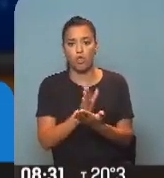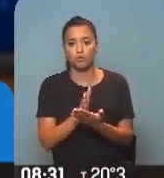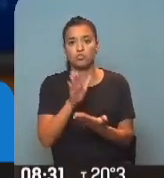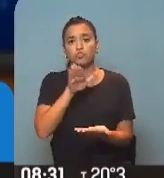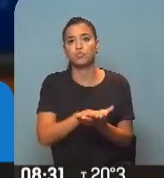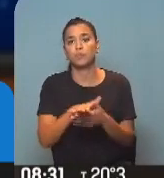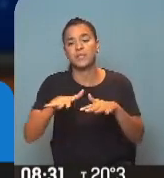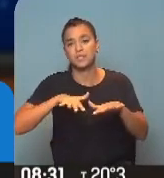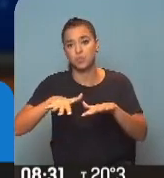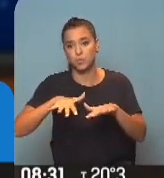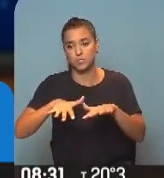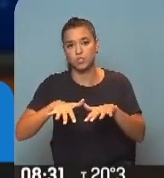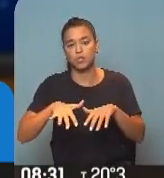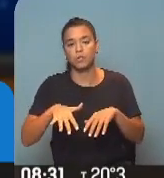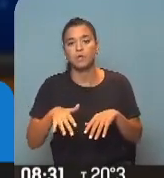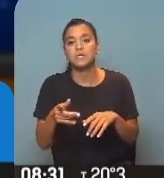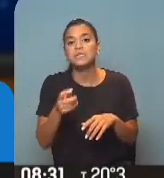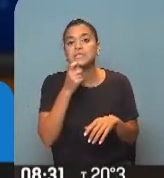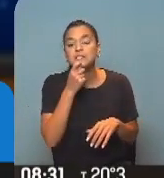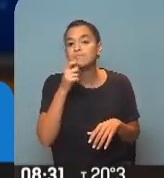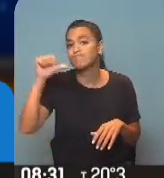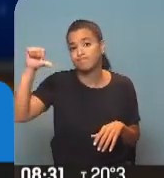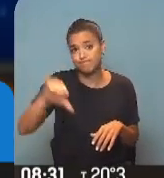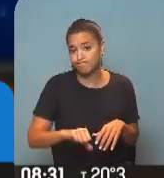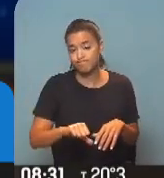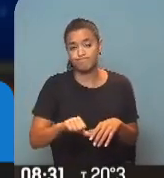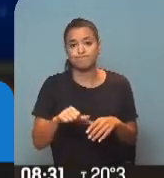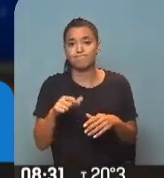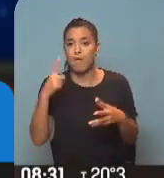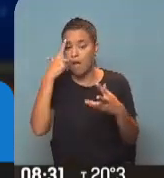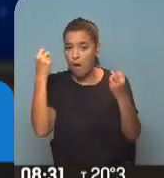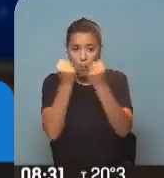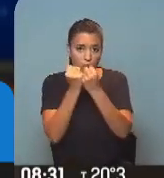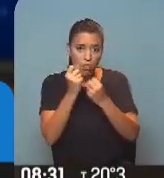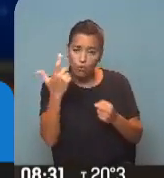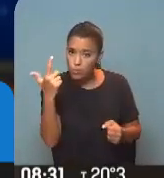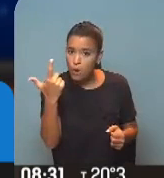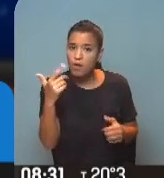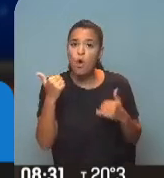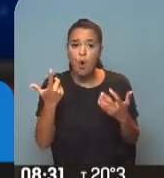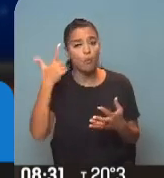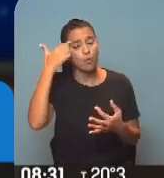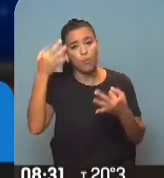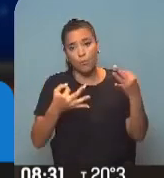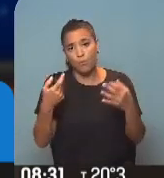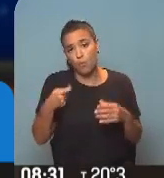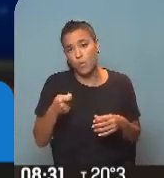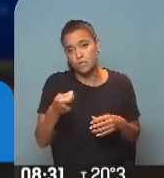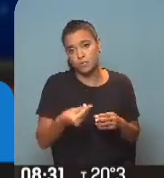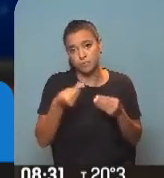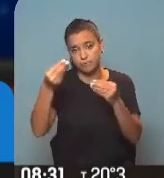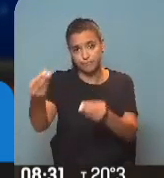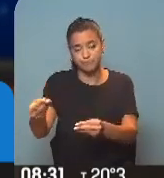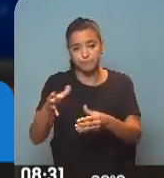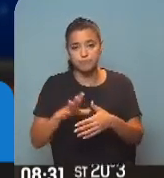situación en el caso en que no se consiga una mediación y un acuerdo de partes obviamente judicial izamos las cuestiones a